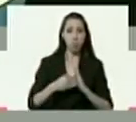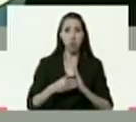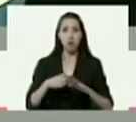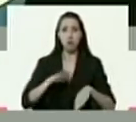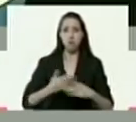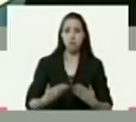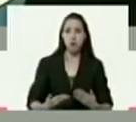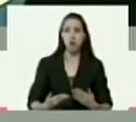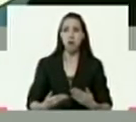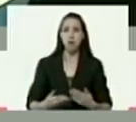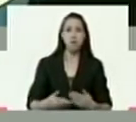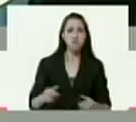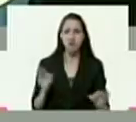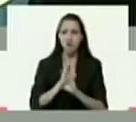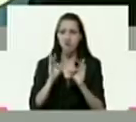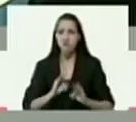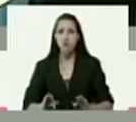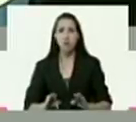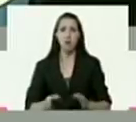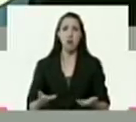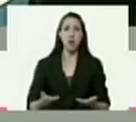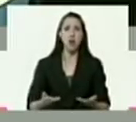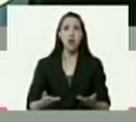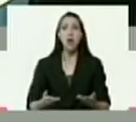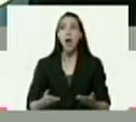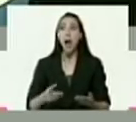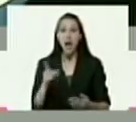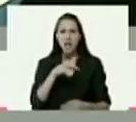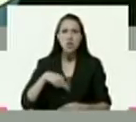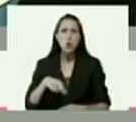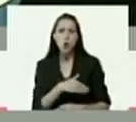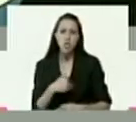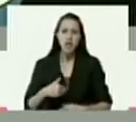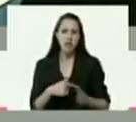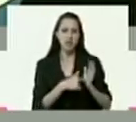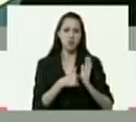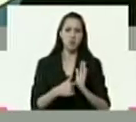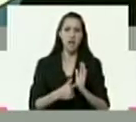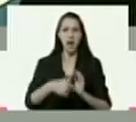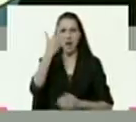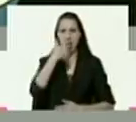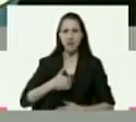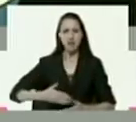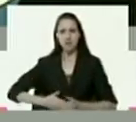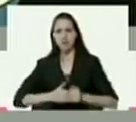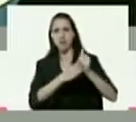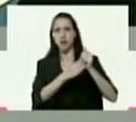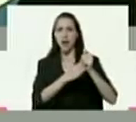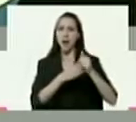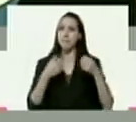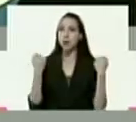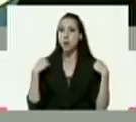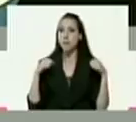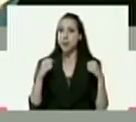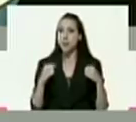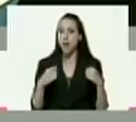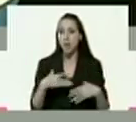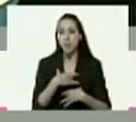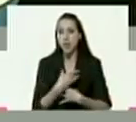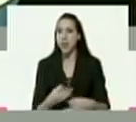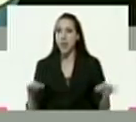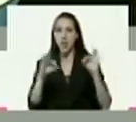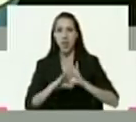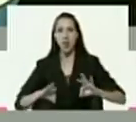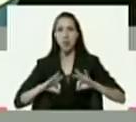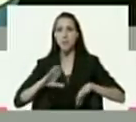hipócrita aparecer como los salvadores del pueblo de Venezuela, cuando en realidad se demuestra en la práctica con la falta de interés en el